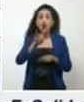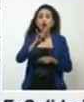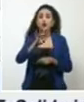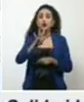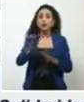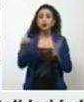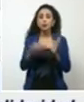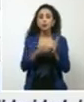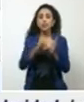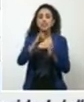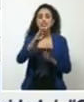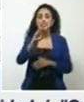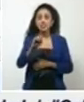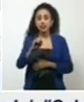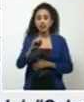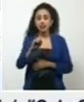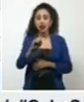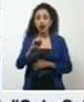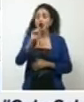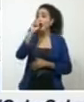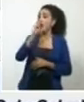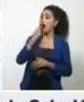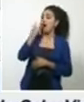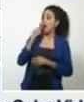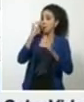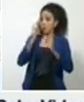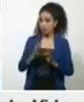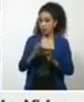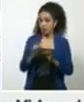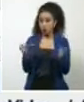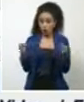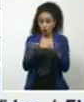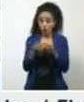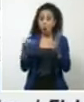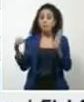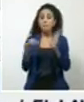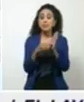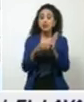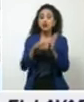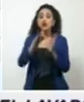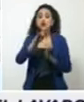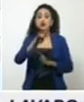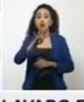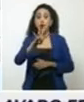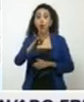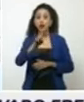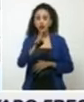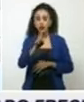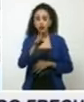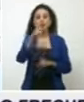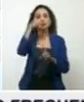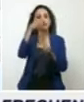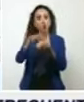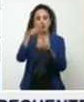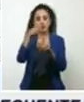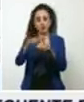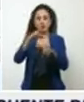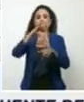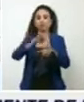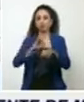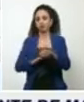94.060 muestras analizadas y de ellas 1.941 han sido positivas,